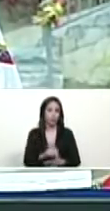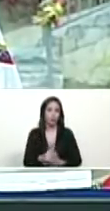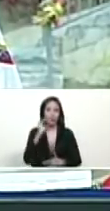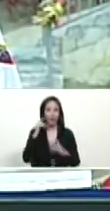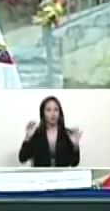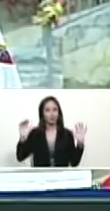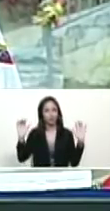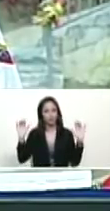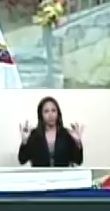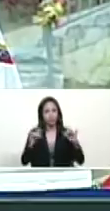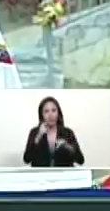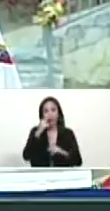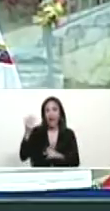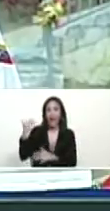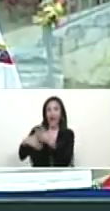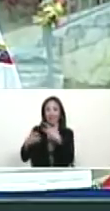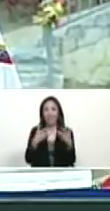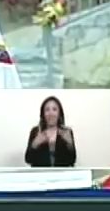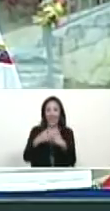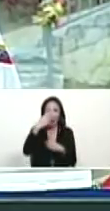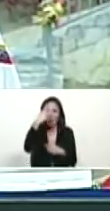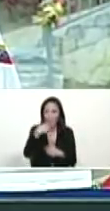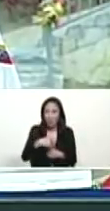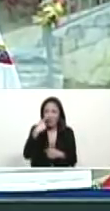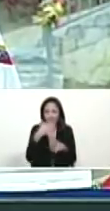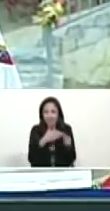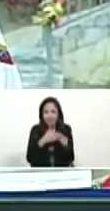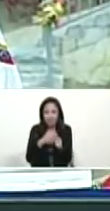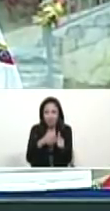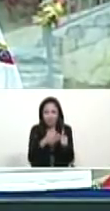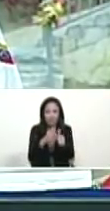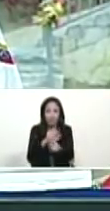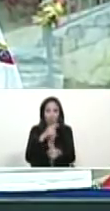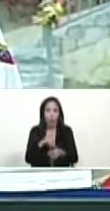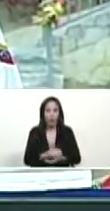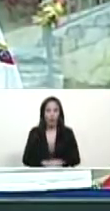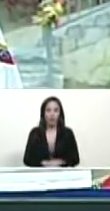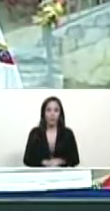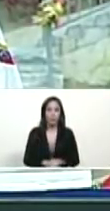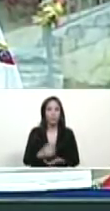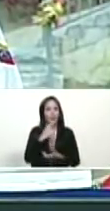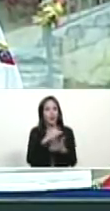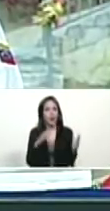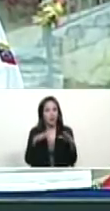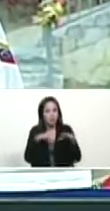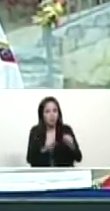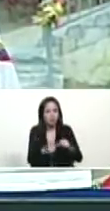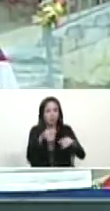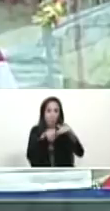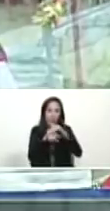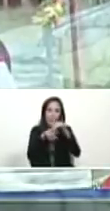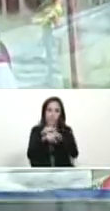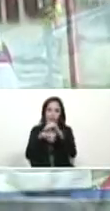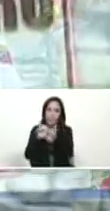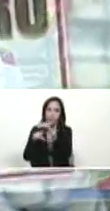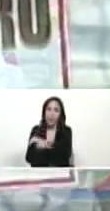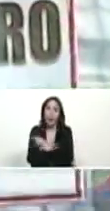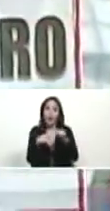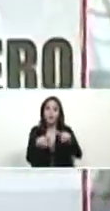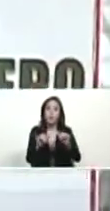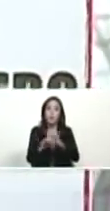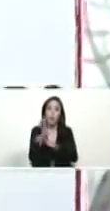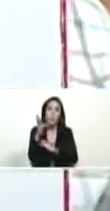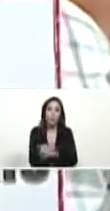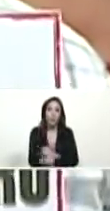Colombia huyendo de la guerra, de la miseria, de la persecución. Y llegaron a distintos lugares del país, pero llegaron allí, a